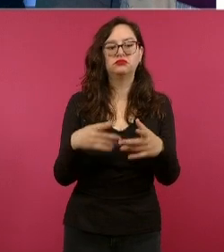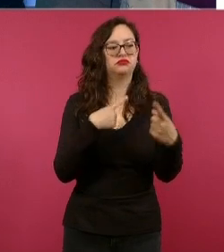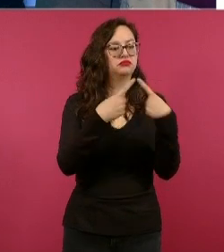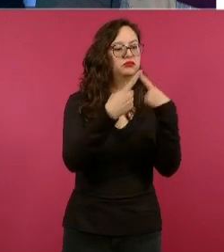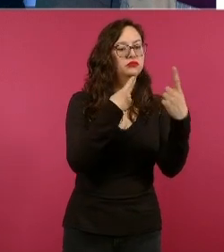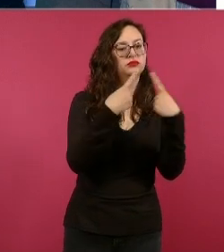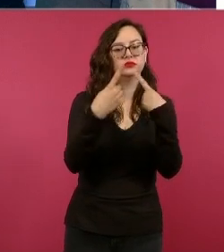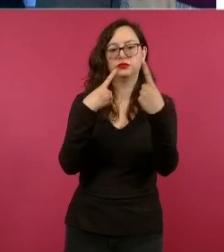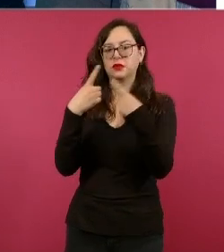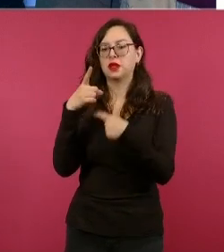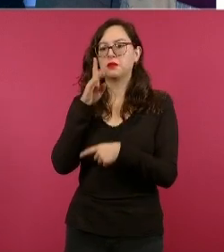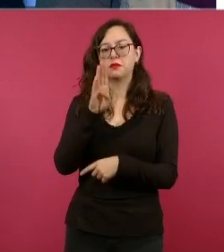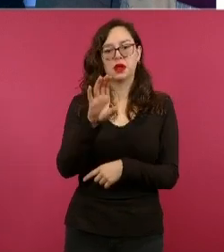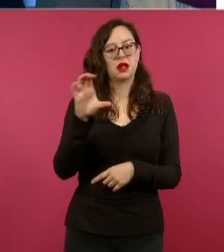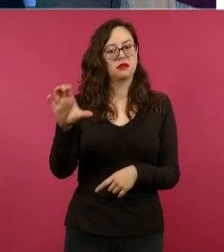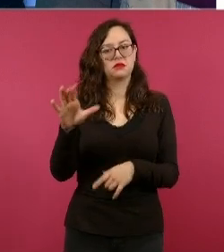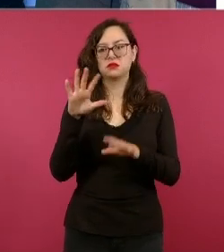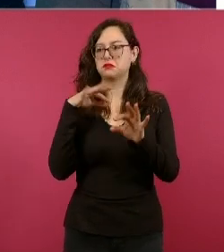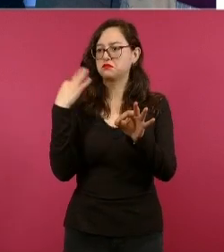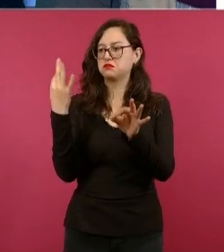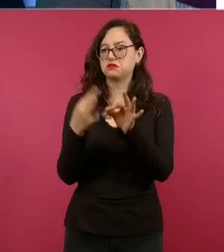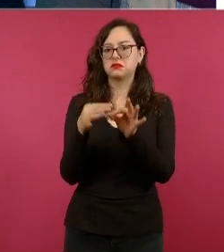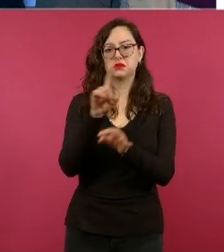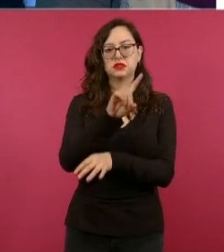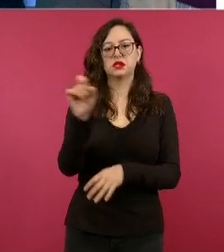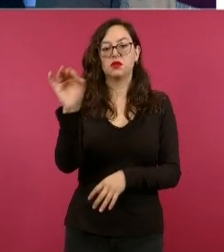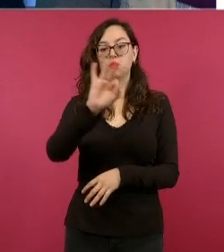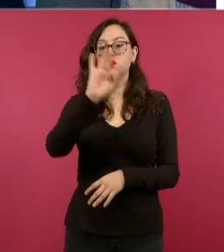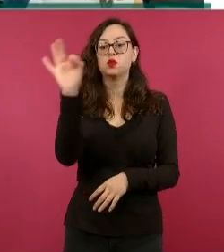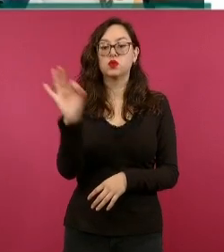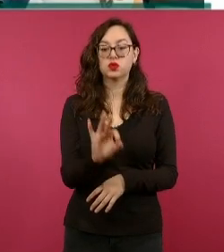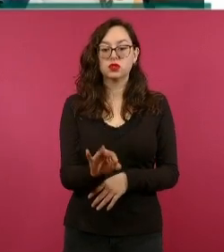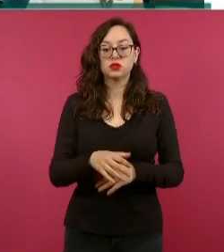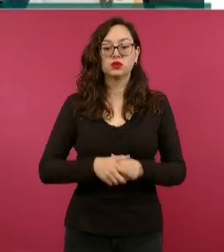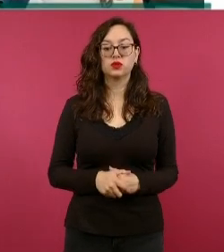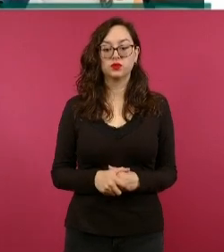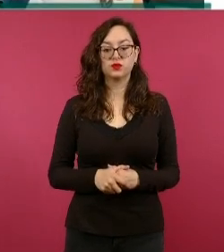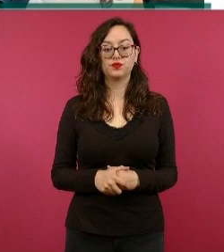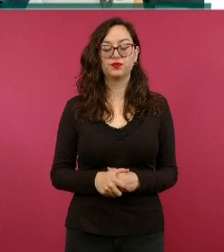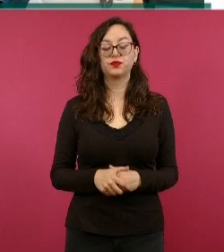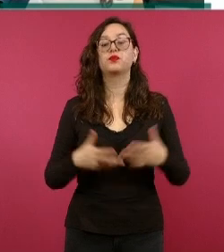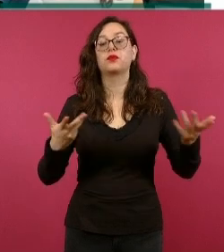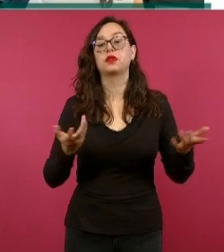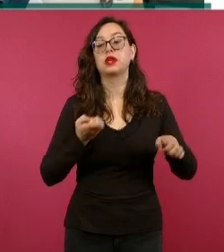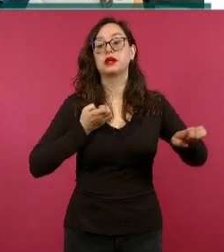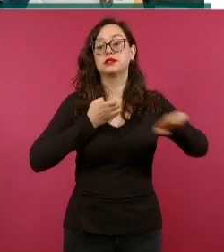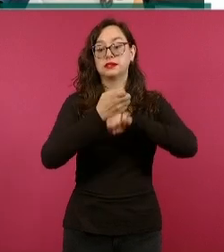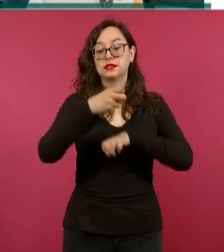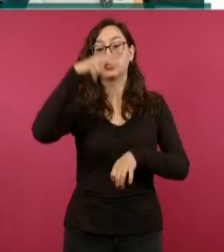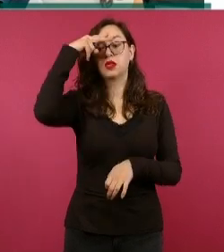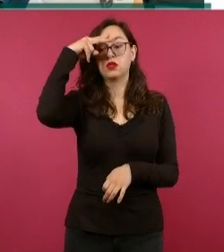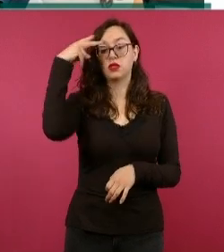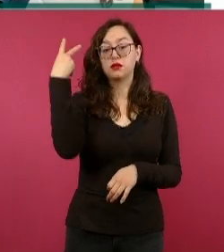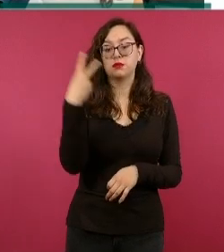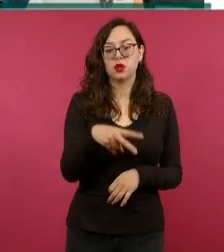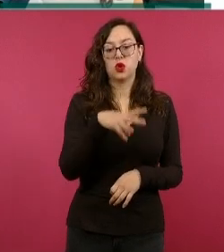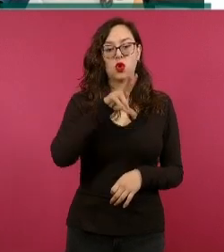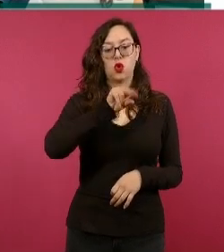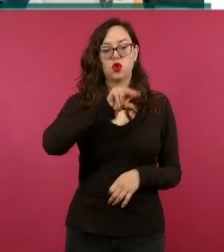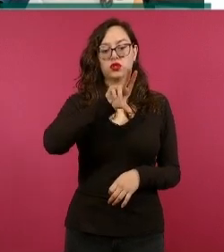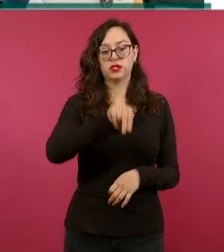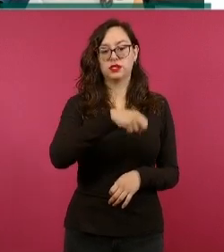allá en Baja California. Y la última, la penúltima casi, el Estado de México, son 82 médicos generales